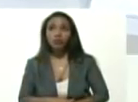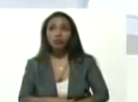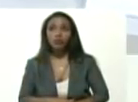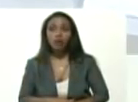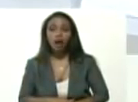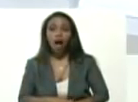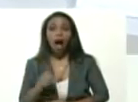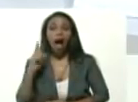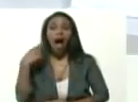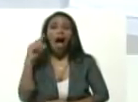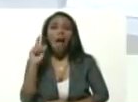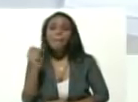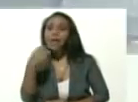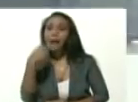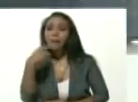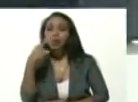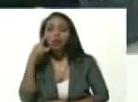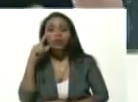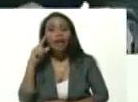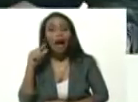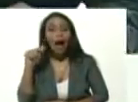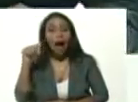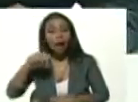Hay un medicamento que se está probando en el mundo.